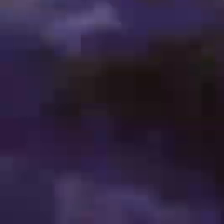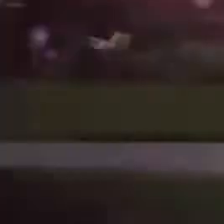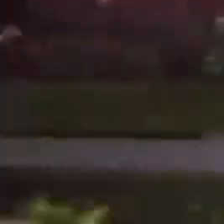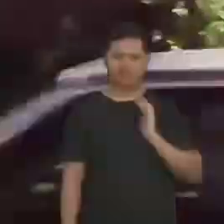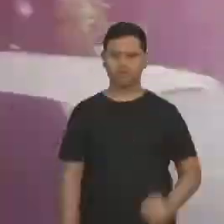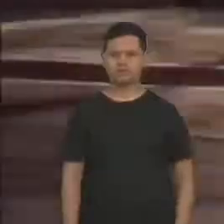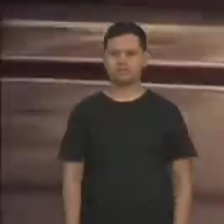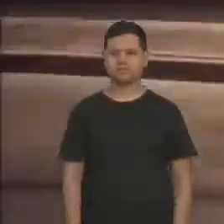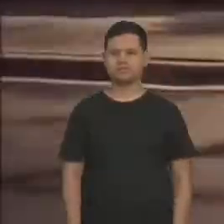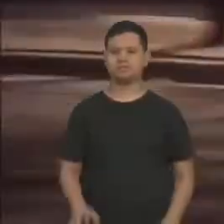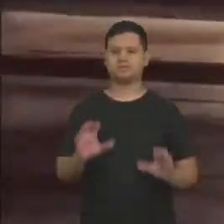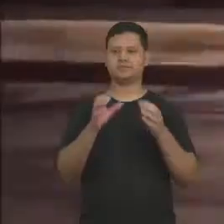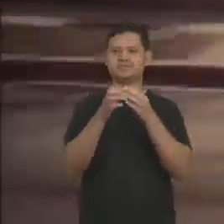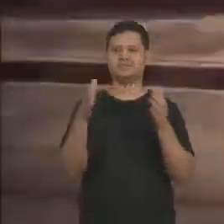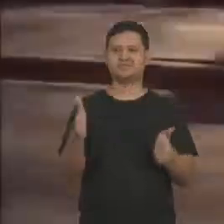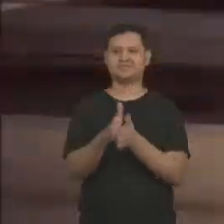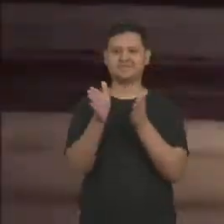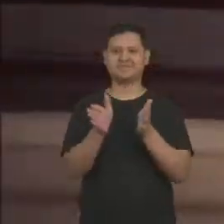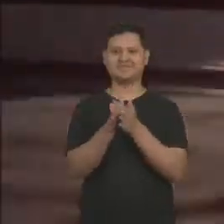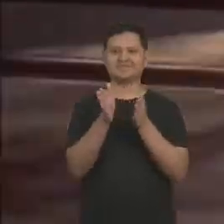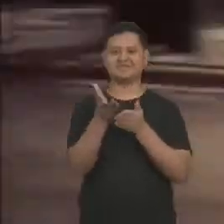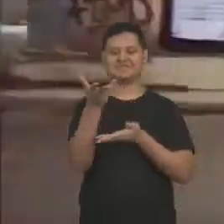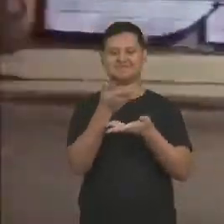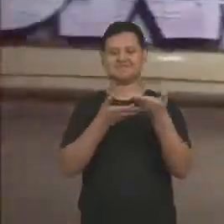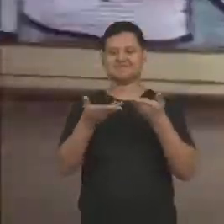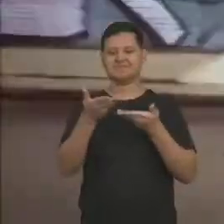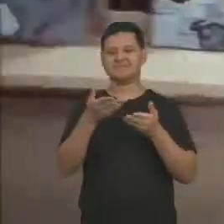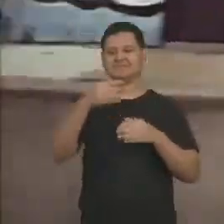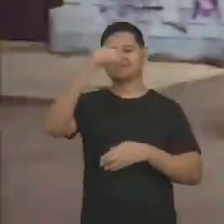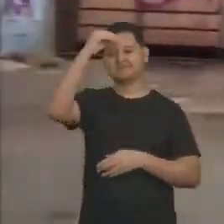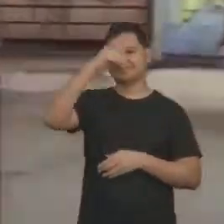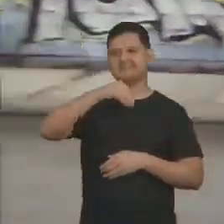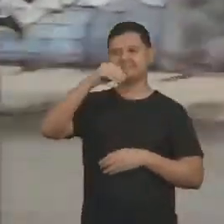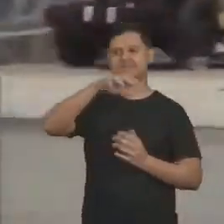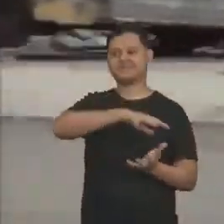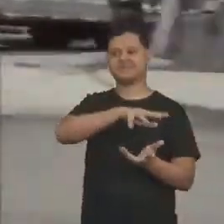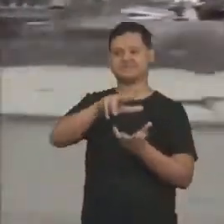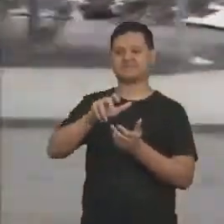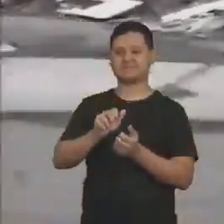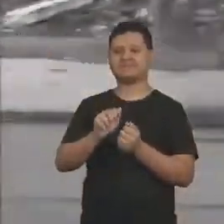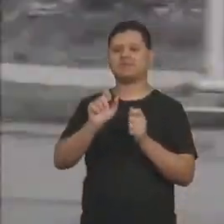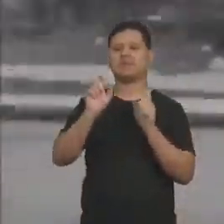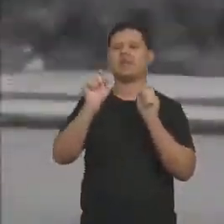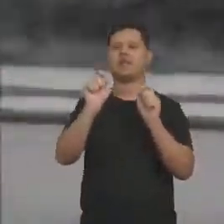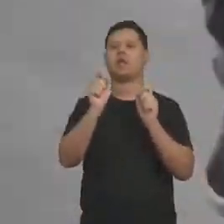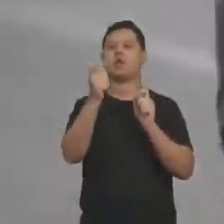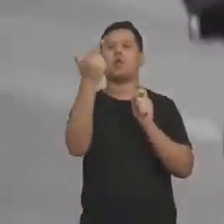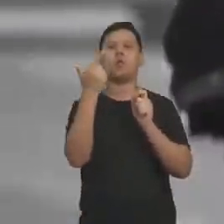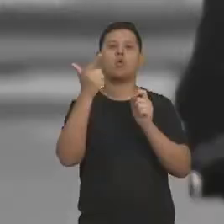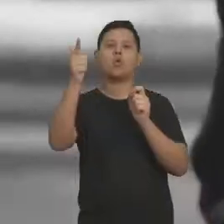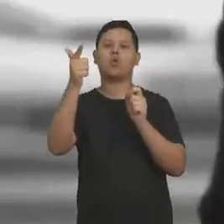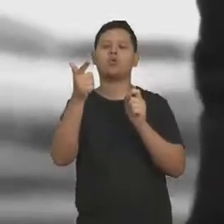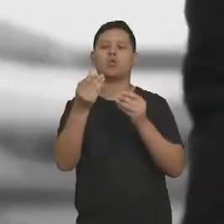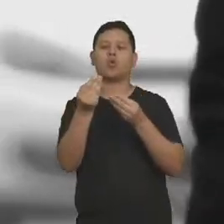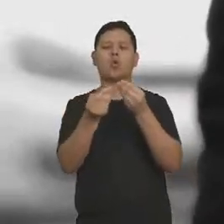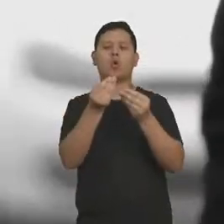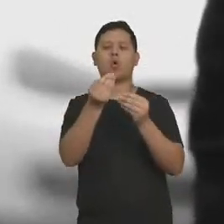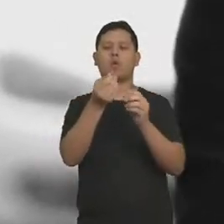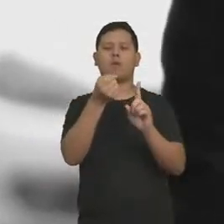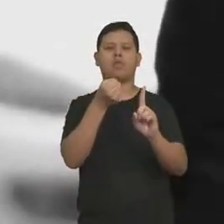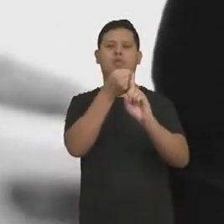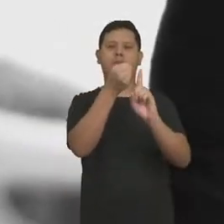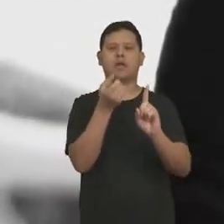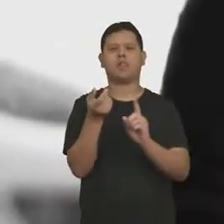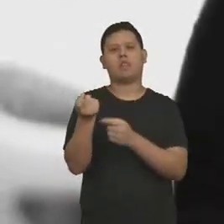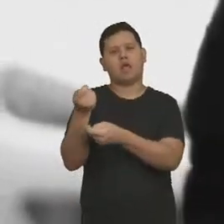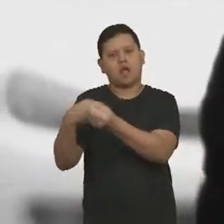La relación entre la pobreza y la fragilidad del planeta requiere otro modo de ejercer la economía y